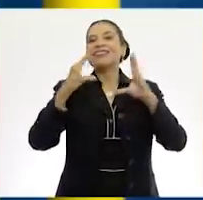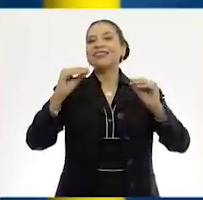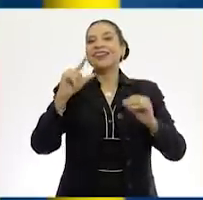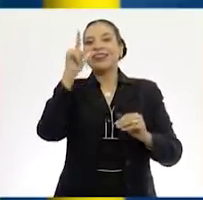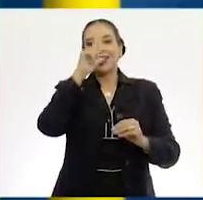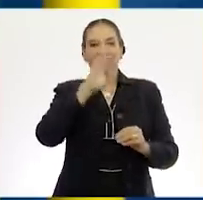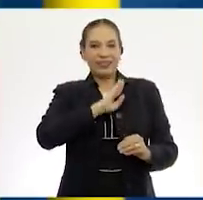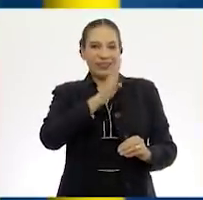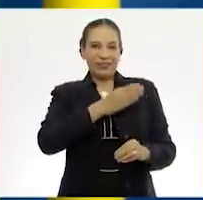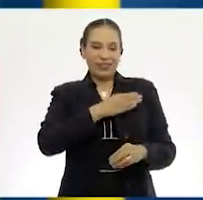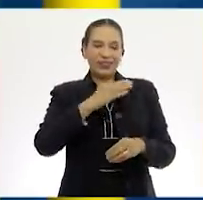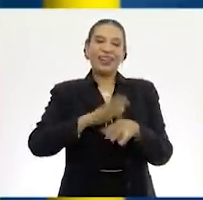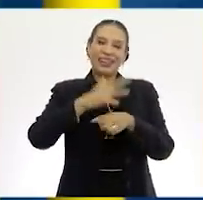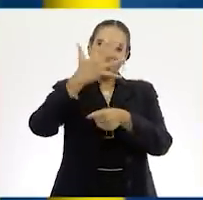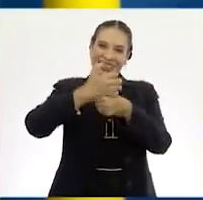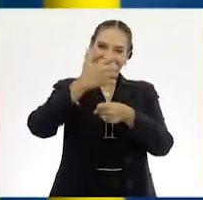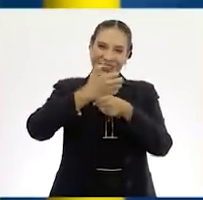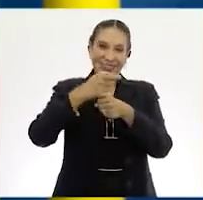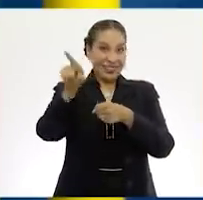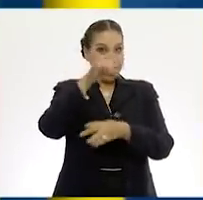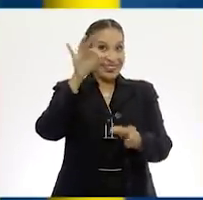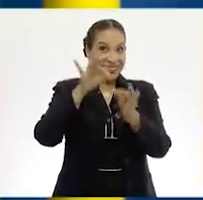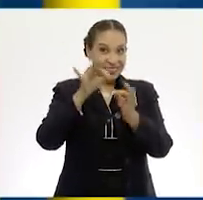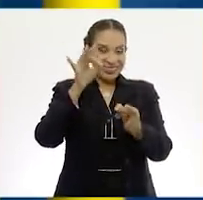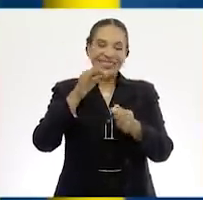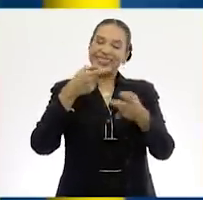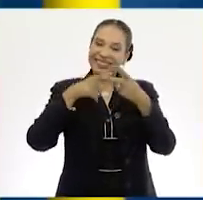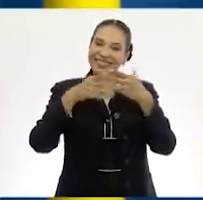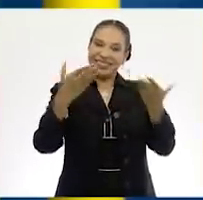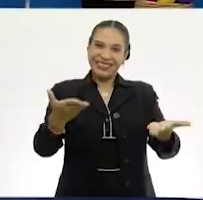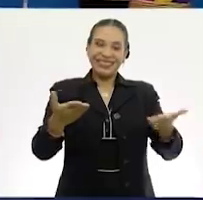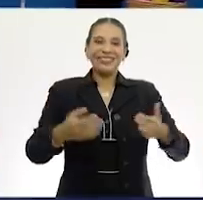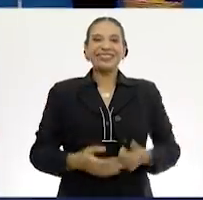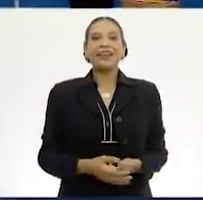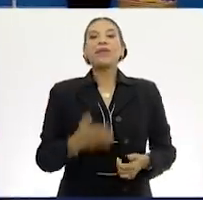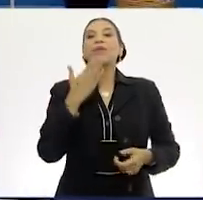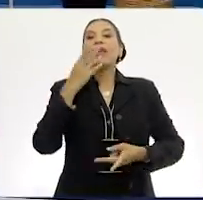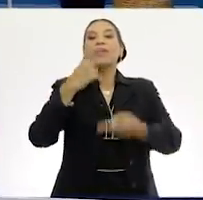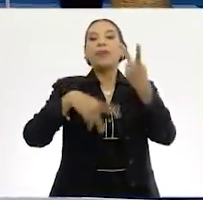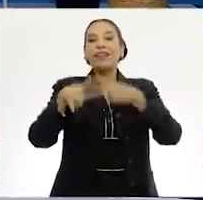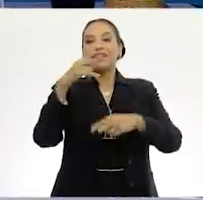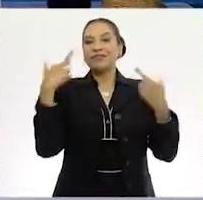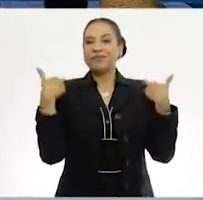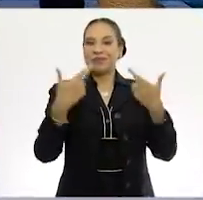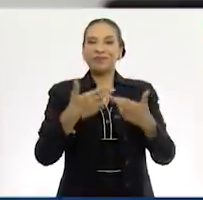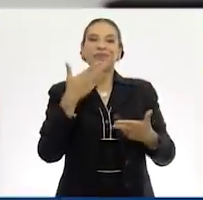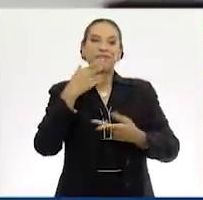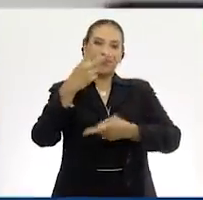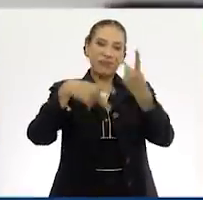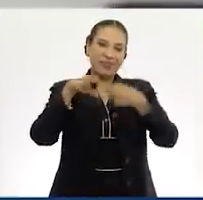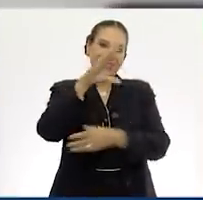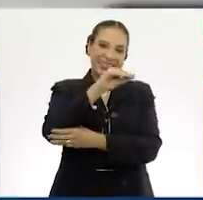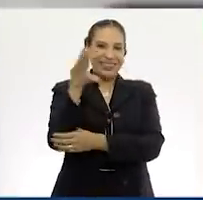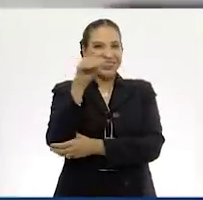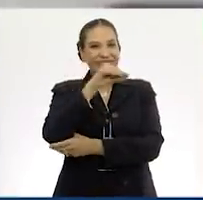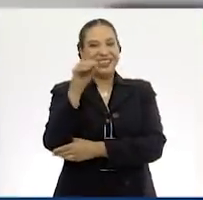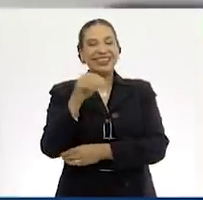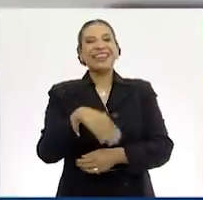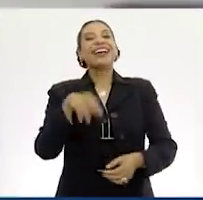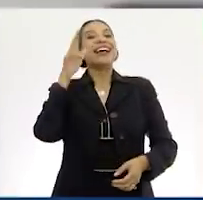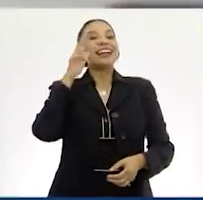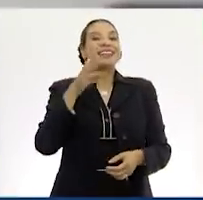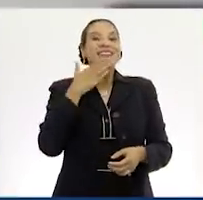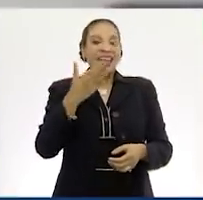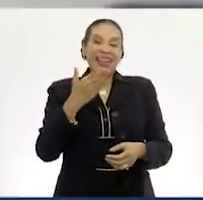lengua materna de quinto grado. ¿Están listos? ¡Comenzamos! Bienvenido, profesor. Bienvenido, Ton.